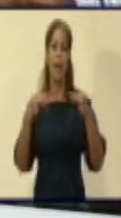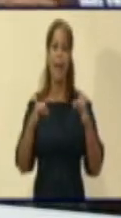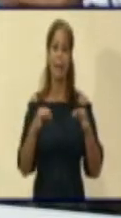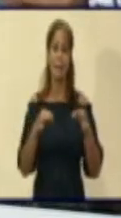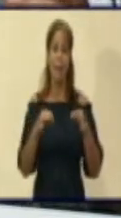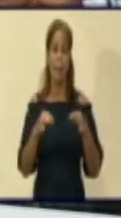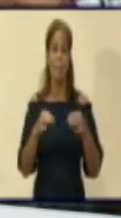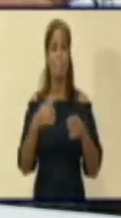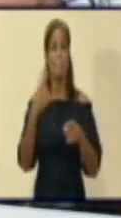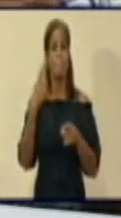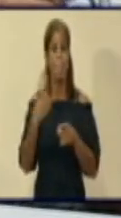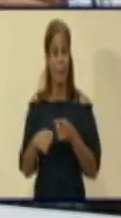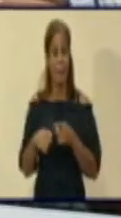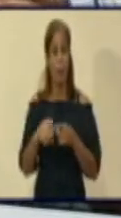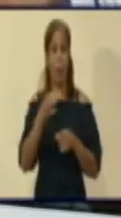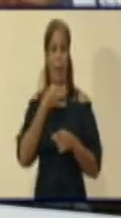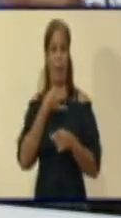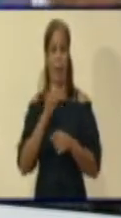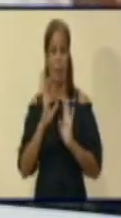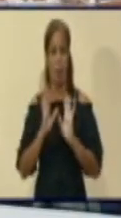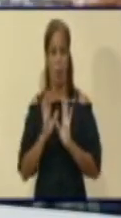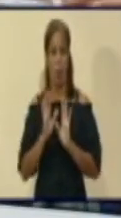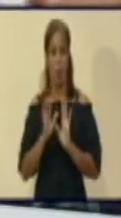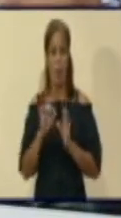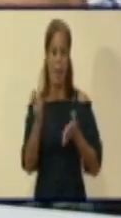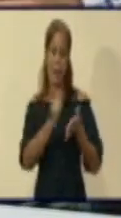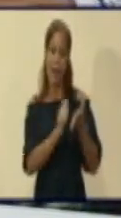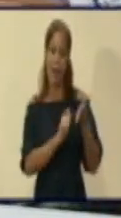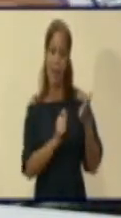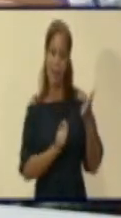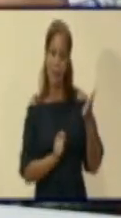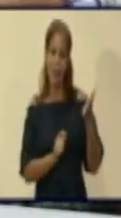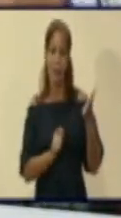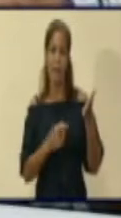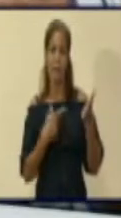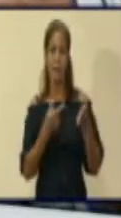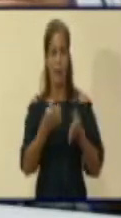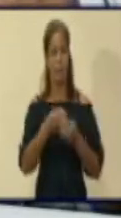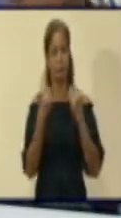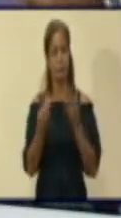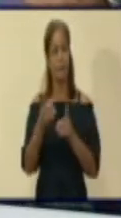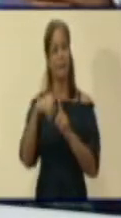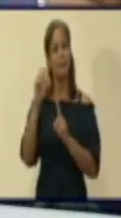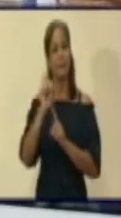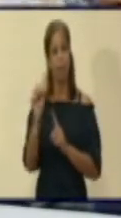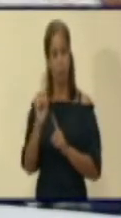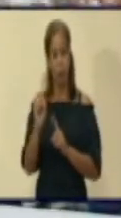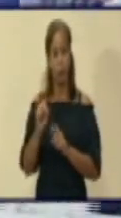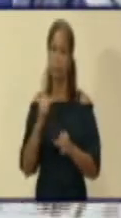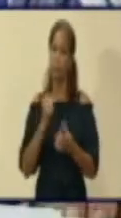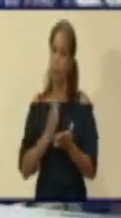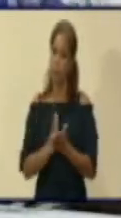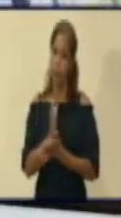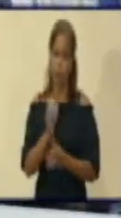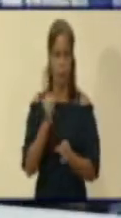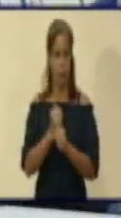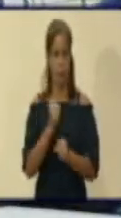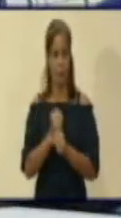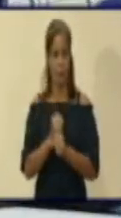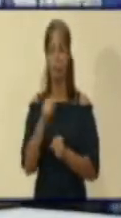sí continúa el mismo procedimiento. Es decir, la carta que emite la dirección de transporte de cada uno de los municipios. Insisto en esta medida.